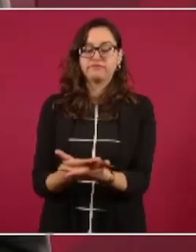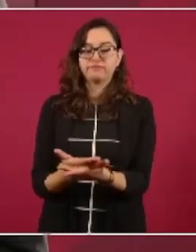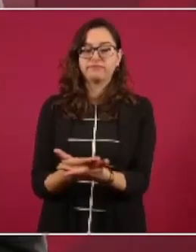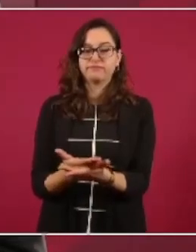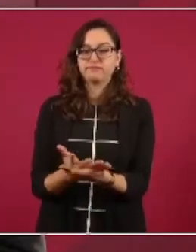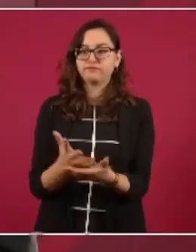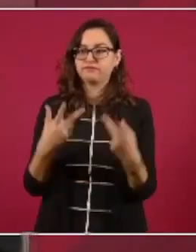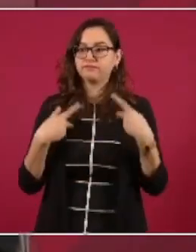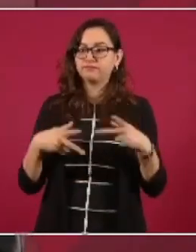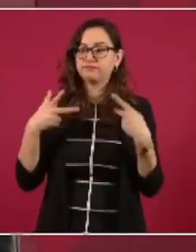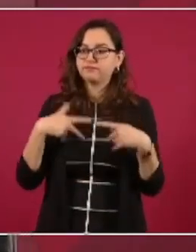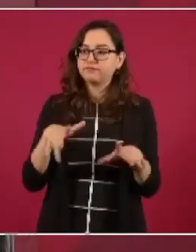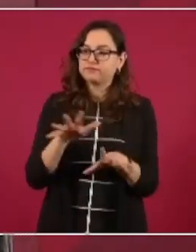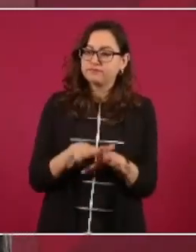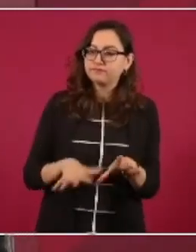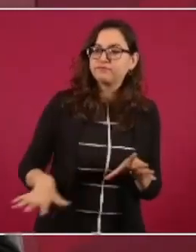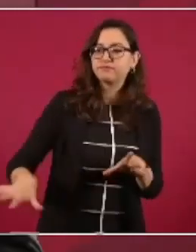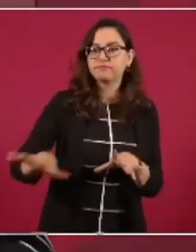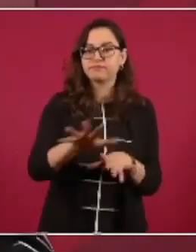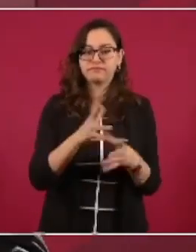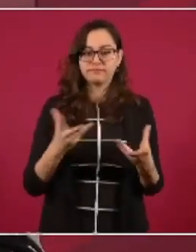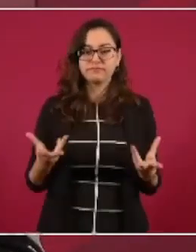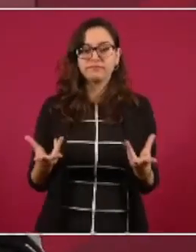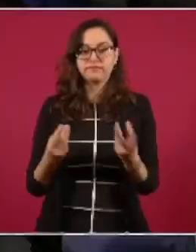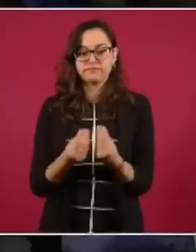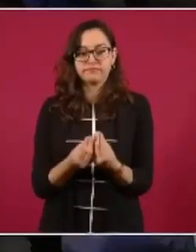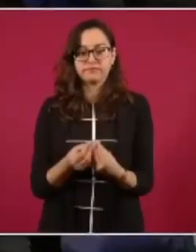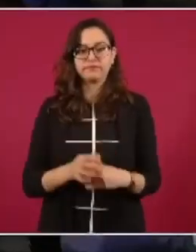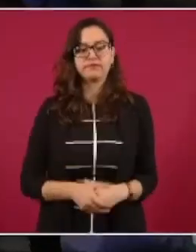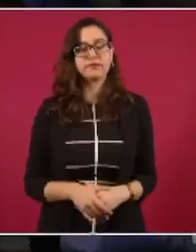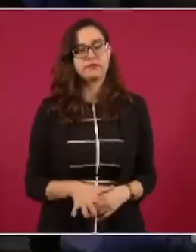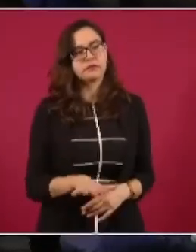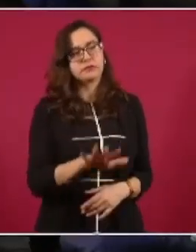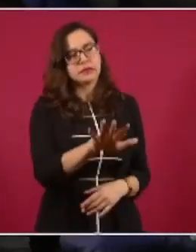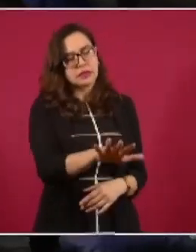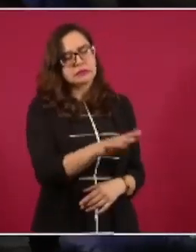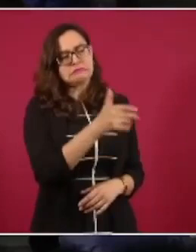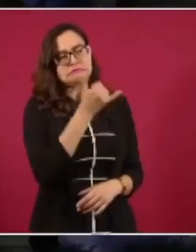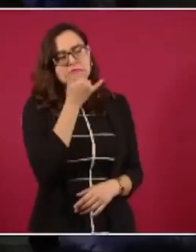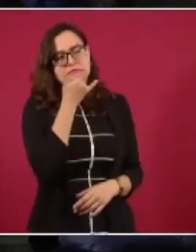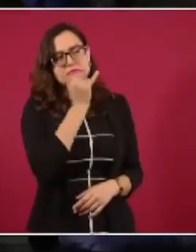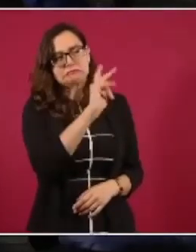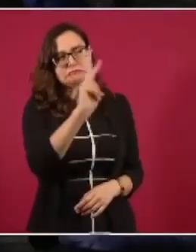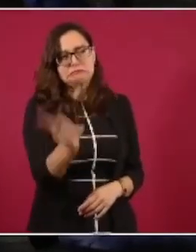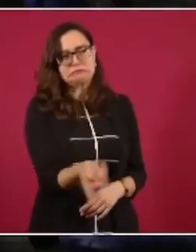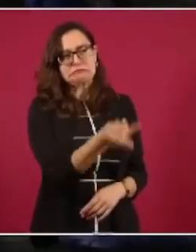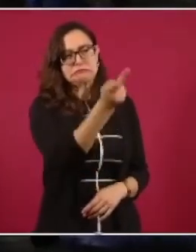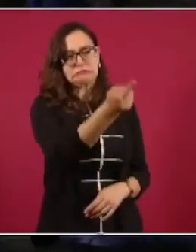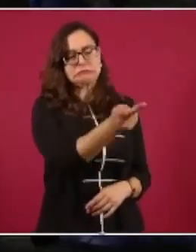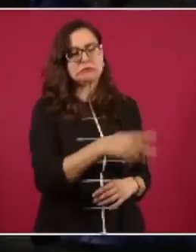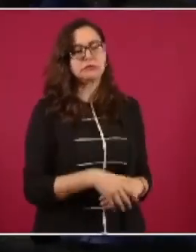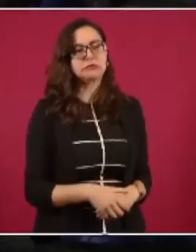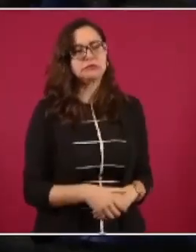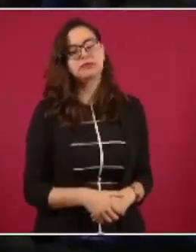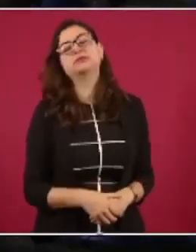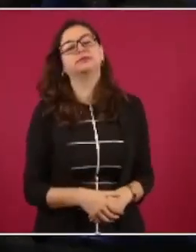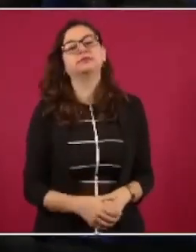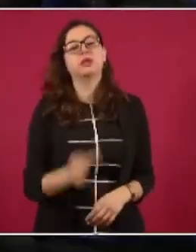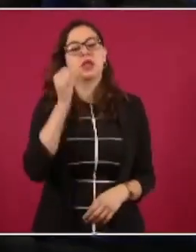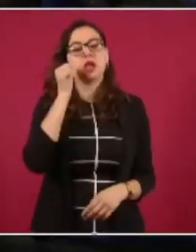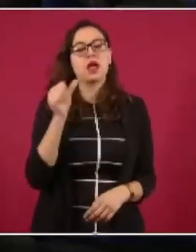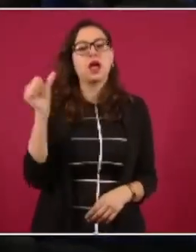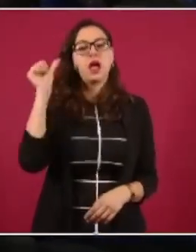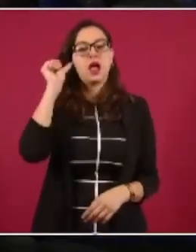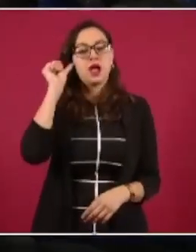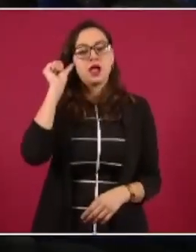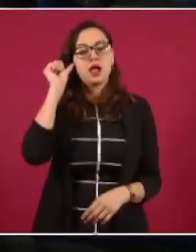la gente, a los ciudadanos. En ese tema, señor presidente, estaría presente. El día de ayer hubo una manifestación en la